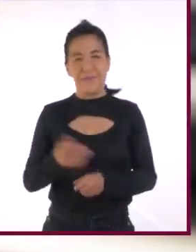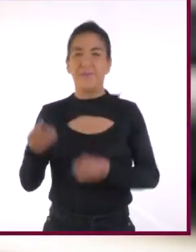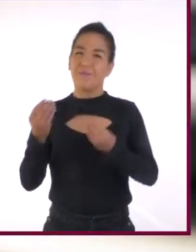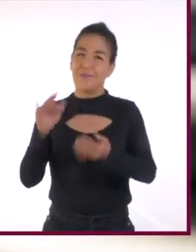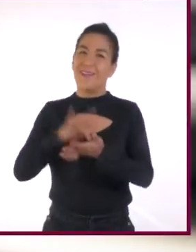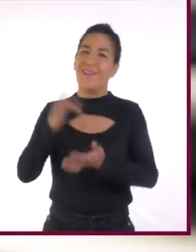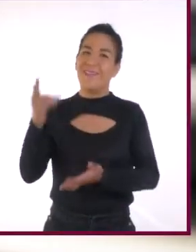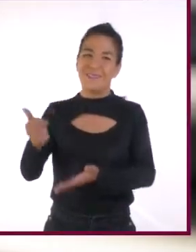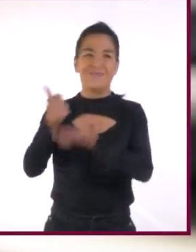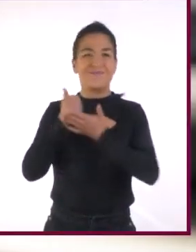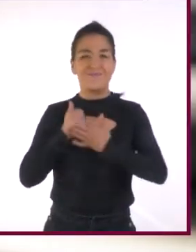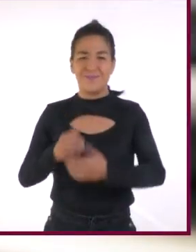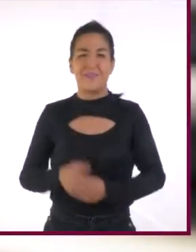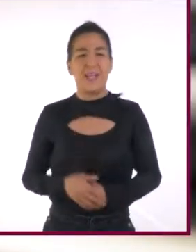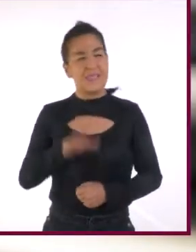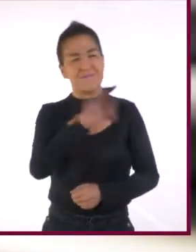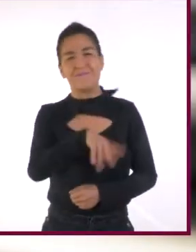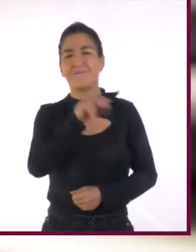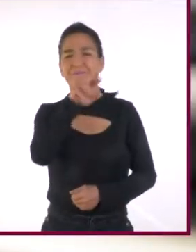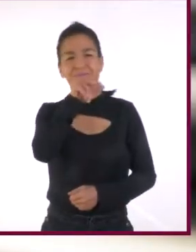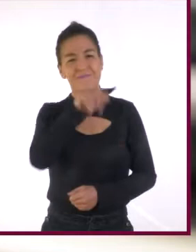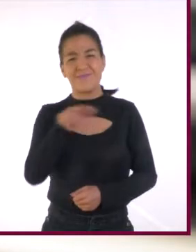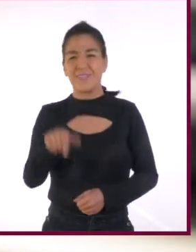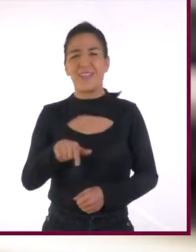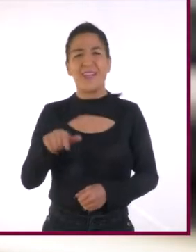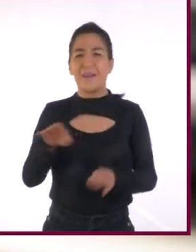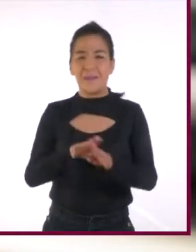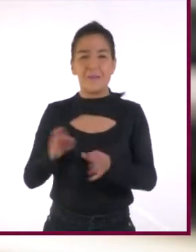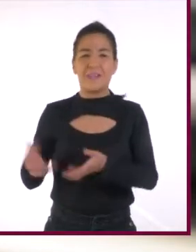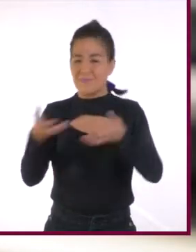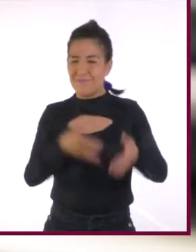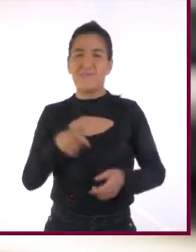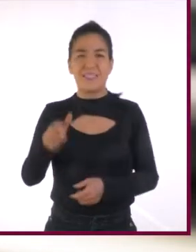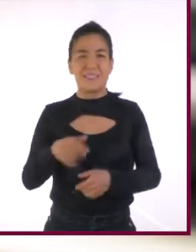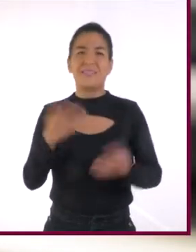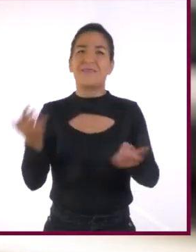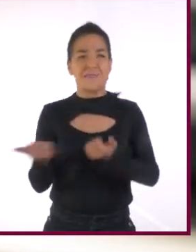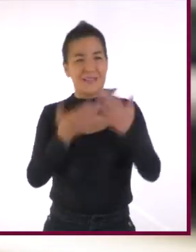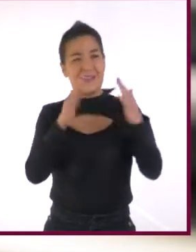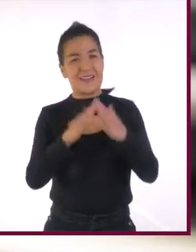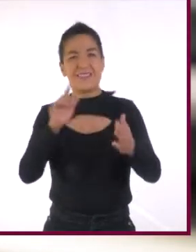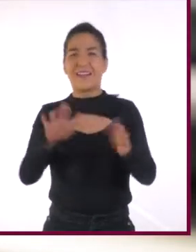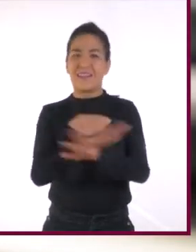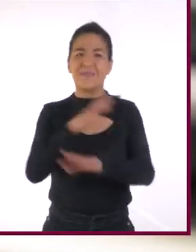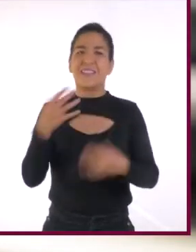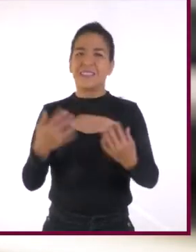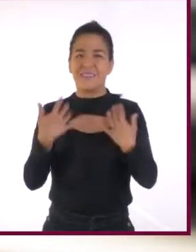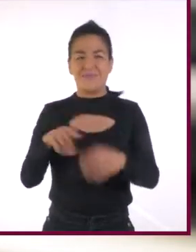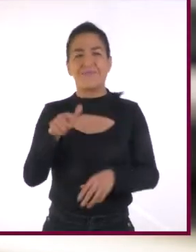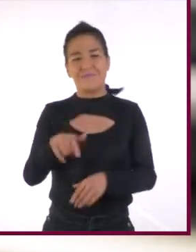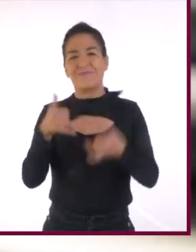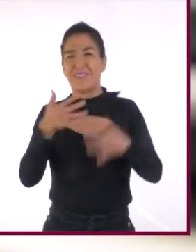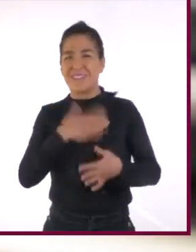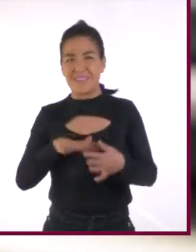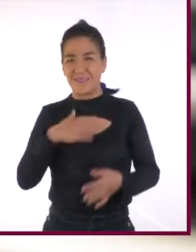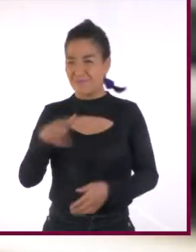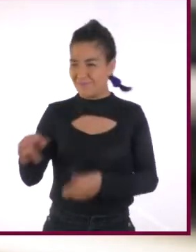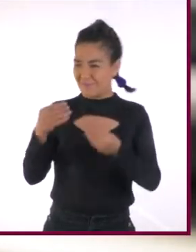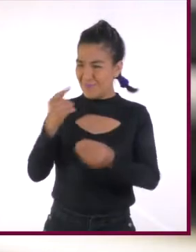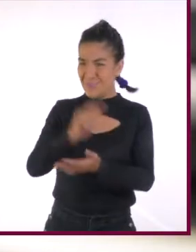Ernesto. De verdad, muchísimas gracias por ayudarme. No, no te preocupes, las mudanzas siempre son muy agotadoras, ¿eh? Además tienes un montón de